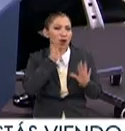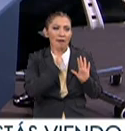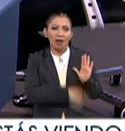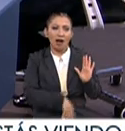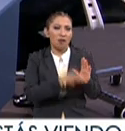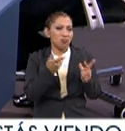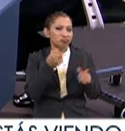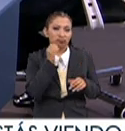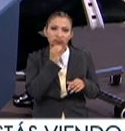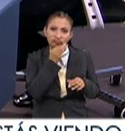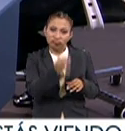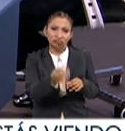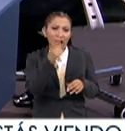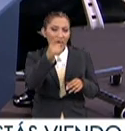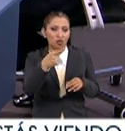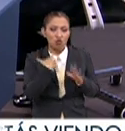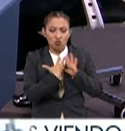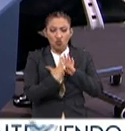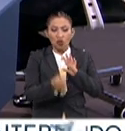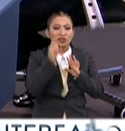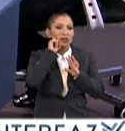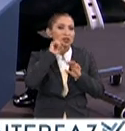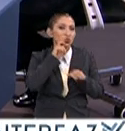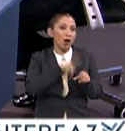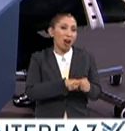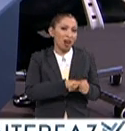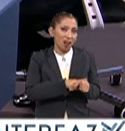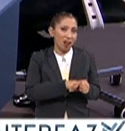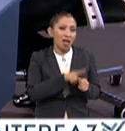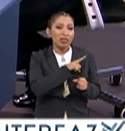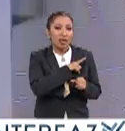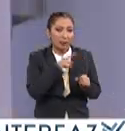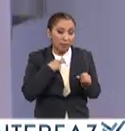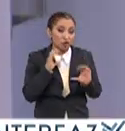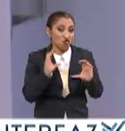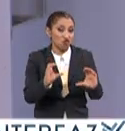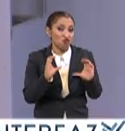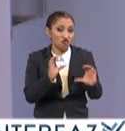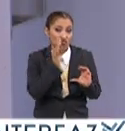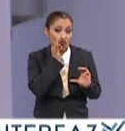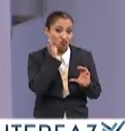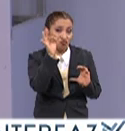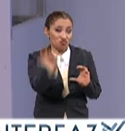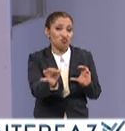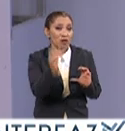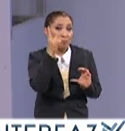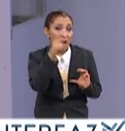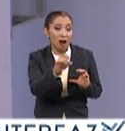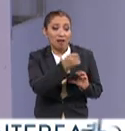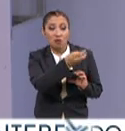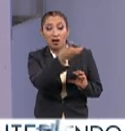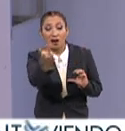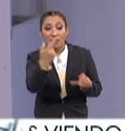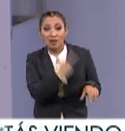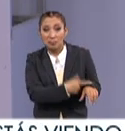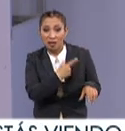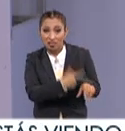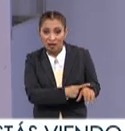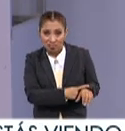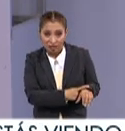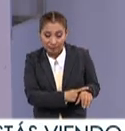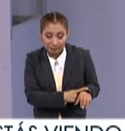cervicuterino es una enfermedad transmitida sexualmente. Hay que tener las precauciones que se tienen para cualquier enfermedad de este